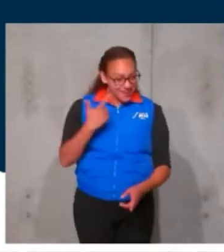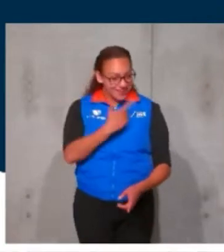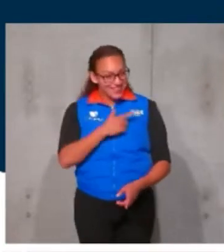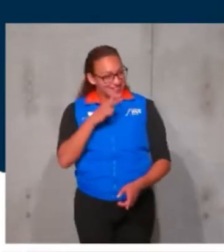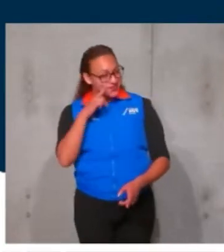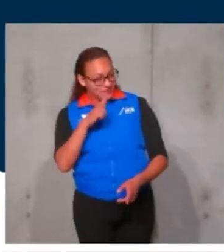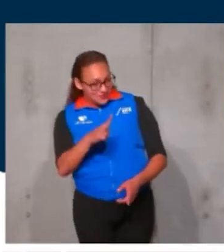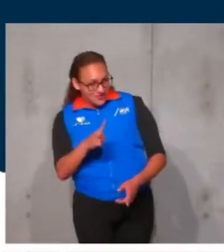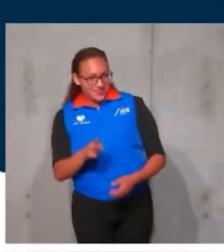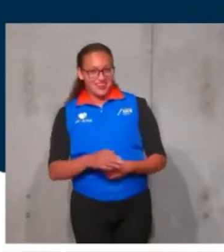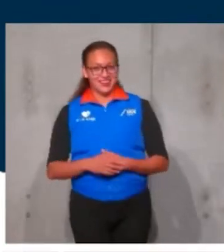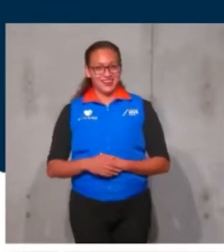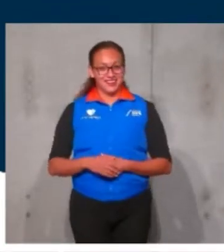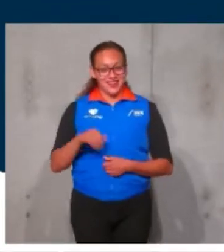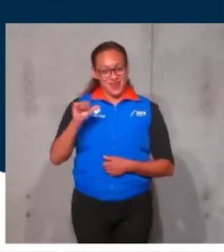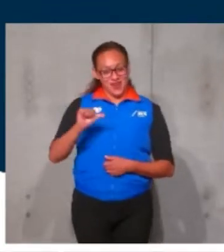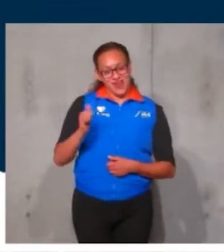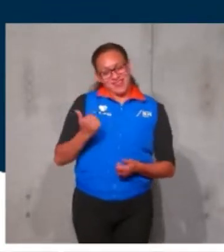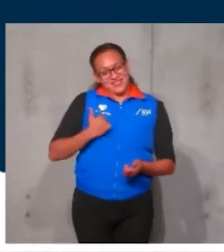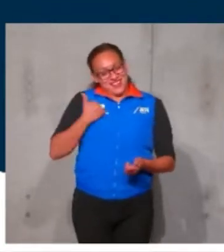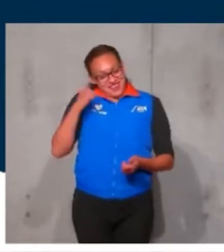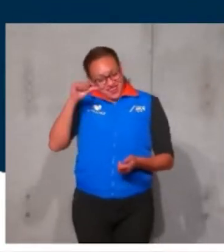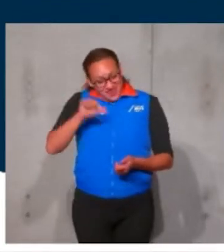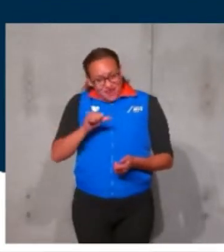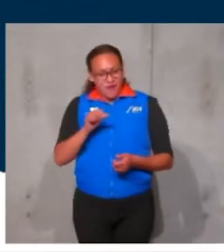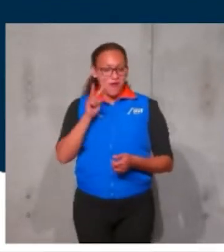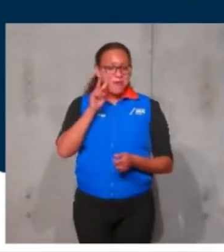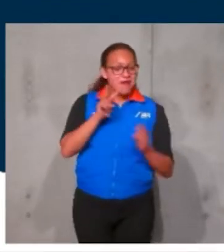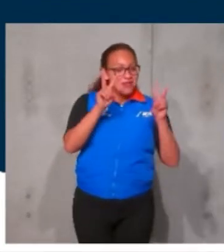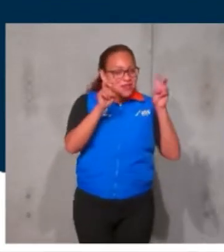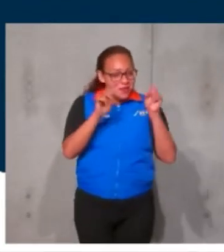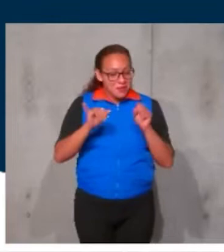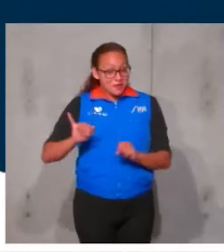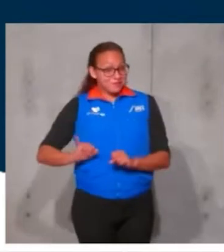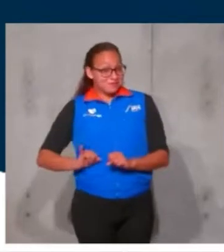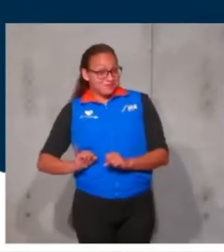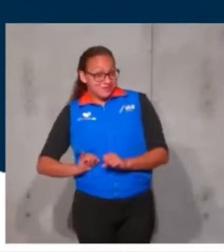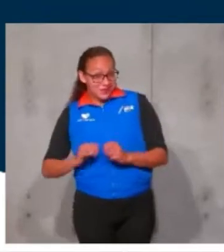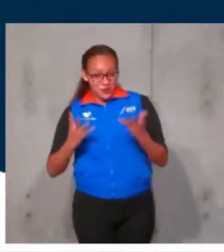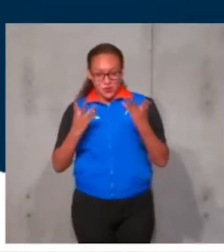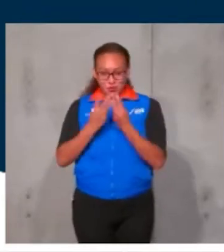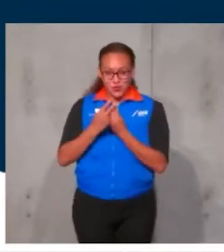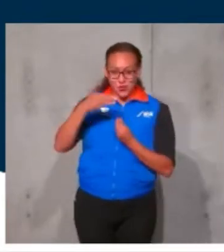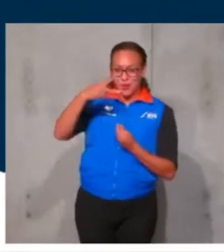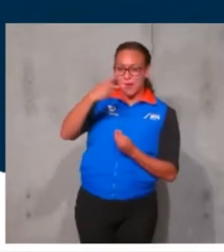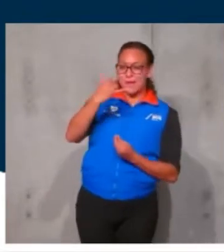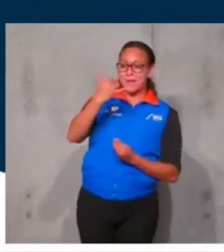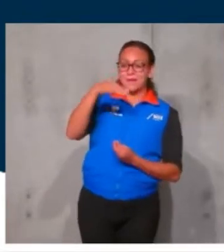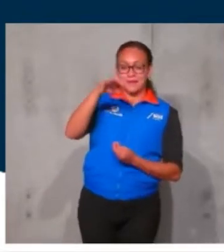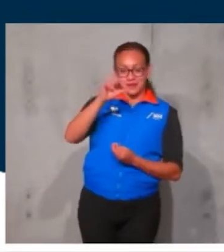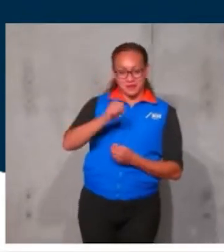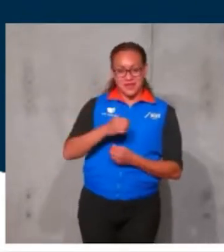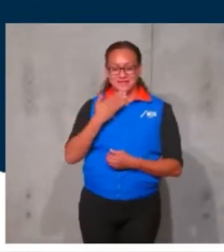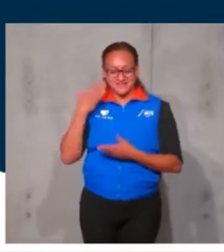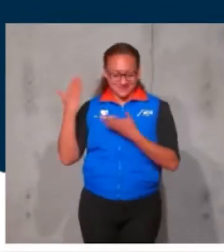Hola Ana, qué gusto tenerte aquí con nosotros y poder aprovechar esta mañana compartiendo este tema tan interesante con las pymes.